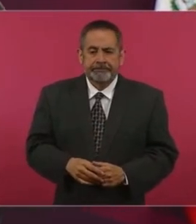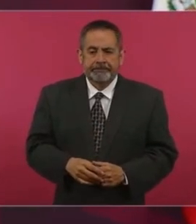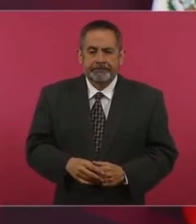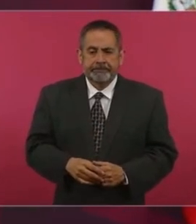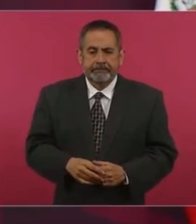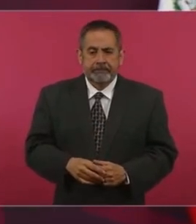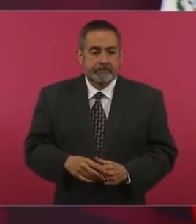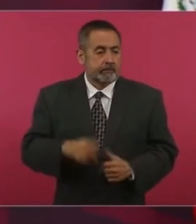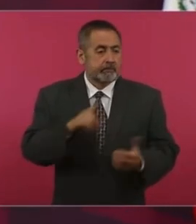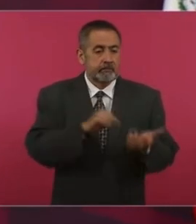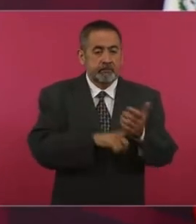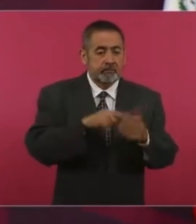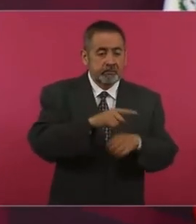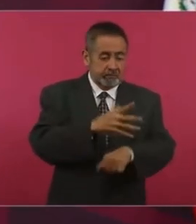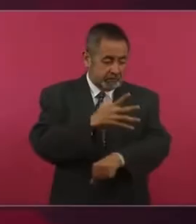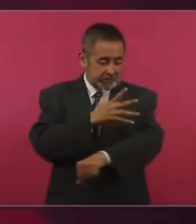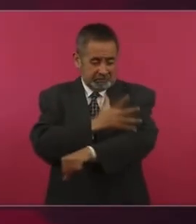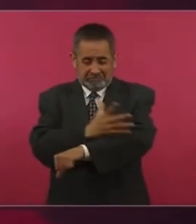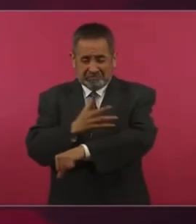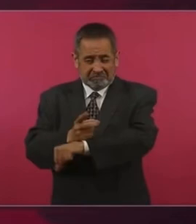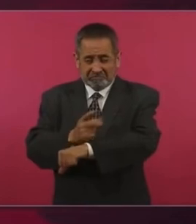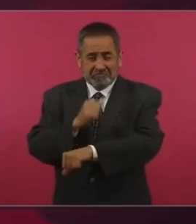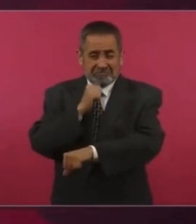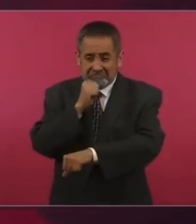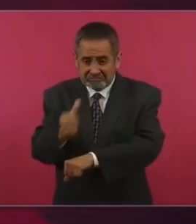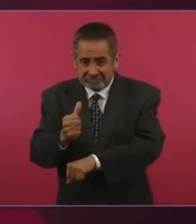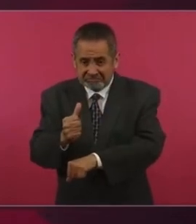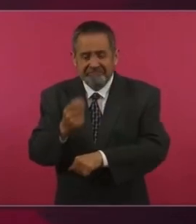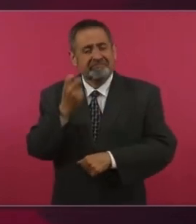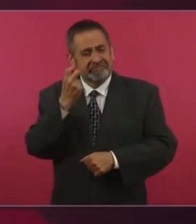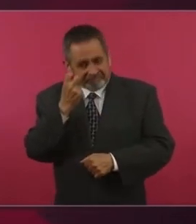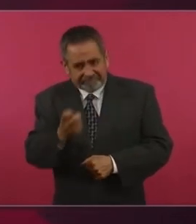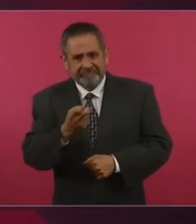quienes actúan de manera deshonesta.